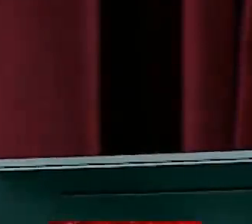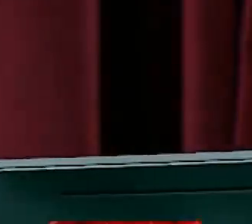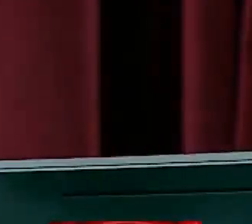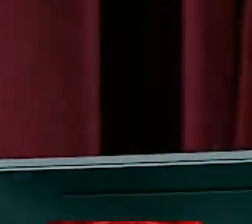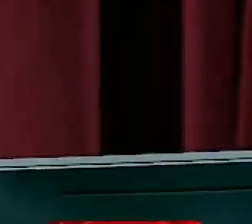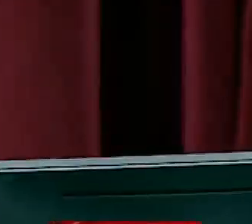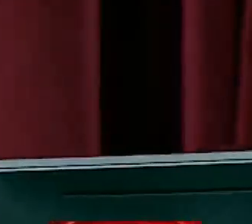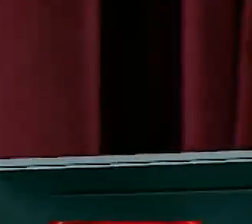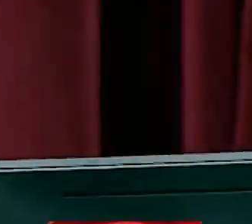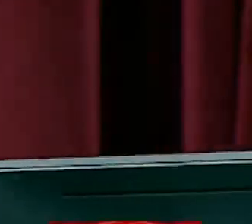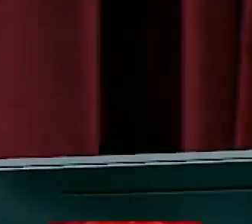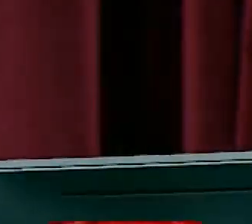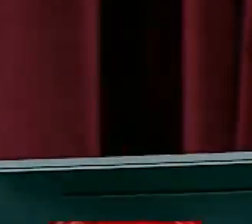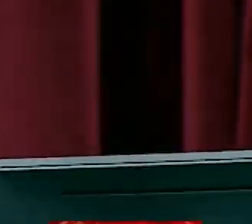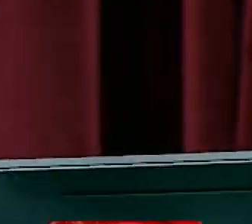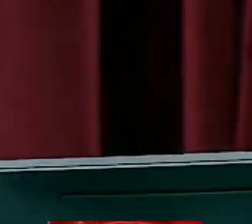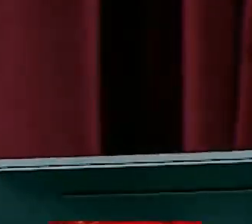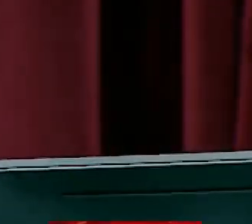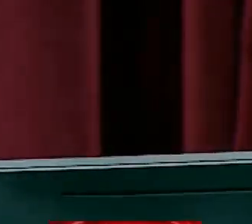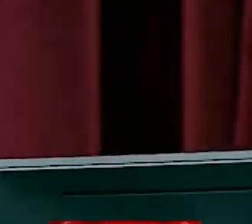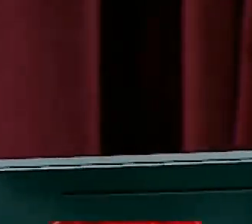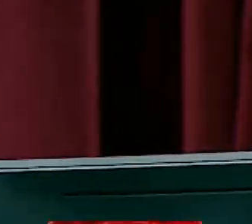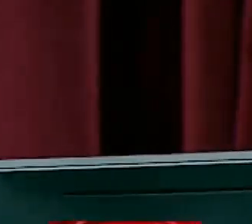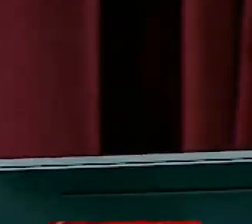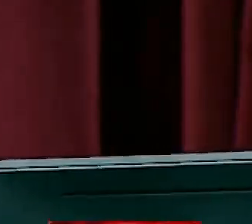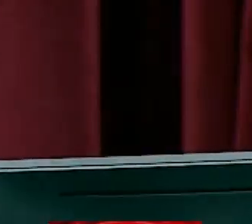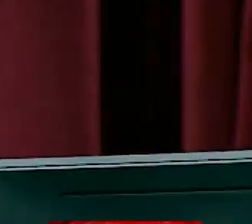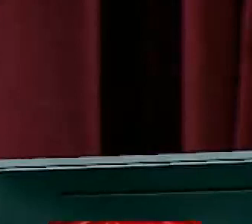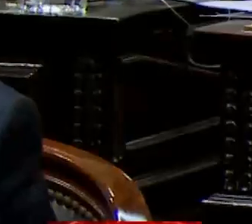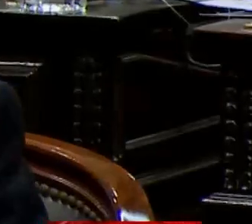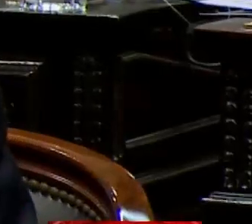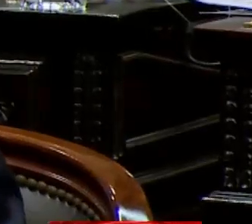Tiene la palabra el diputado Martín Antonio Verón Garay.